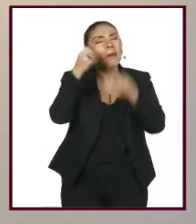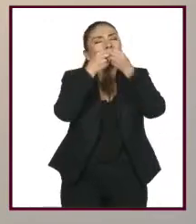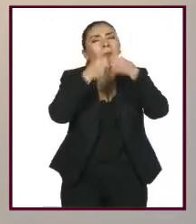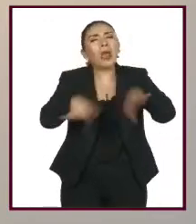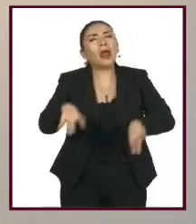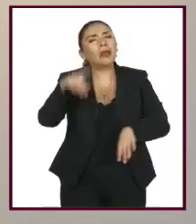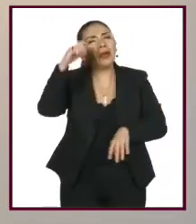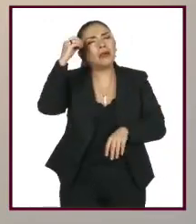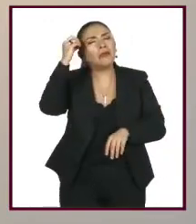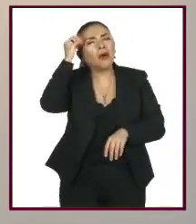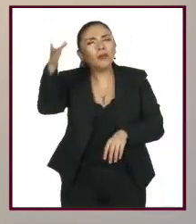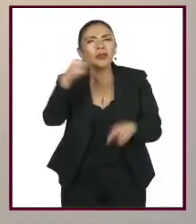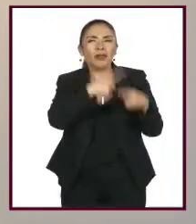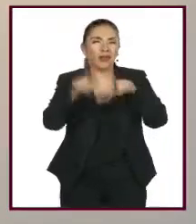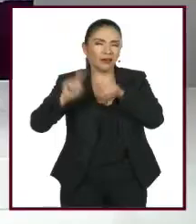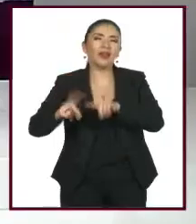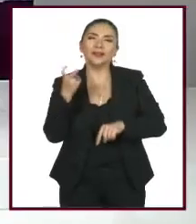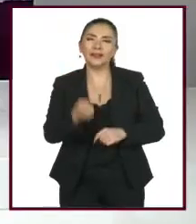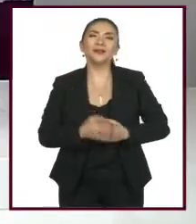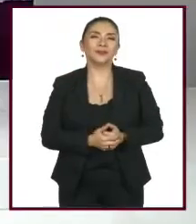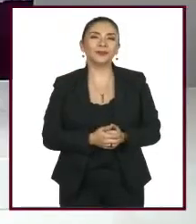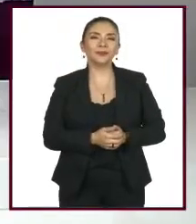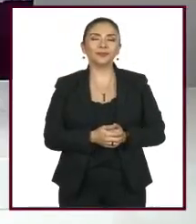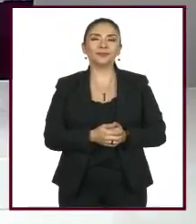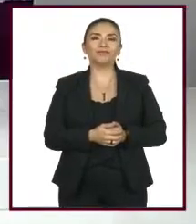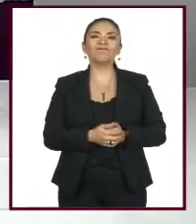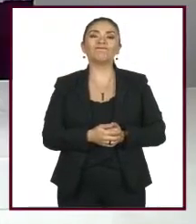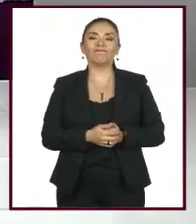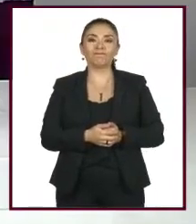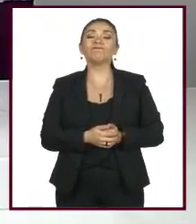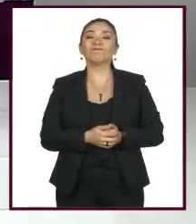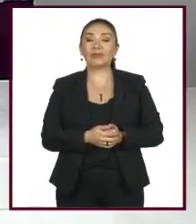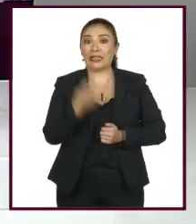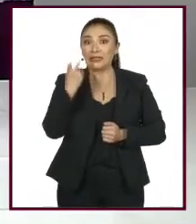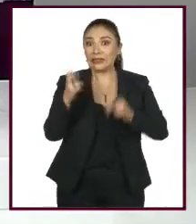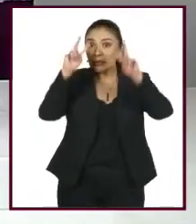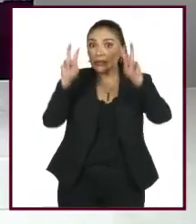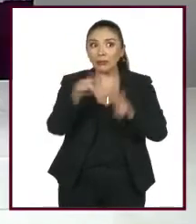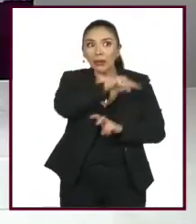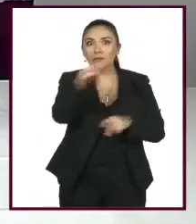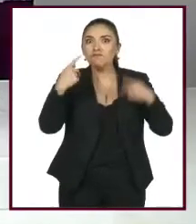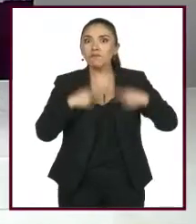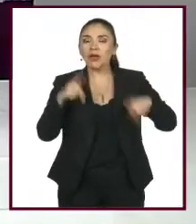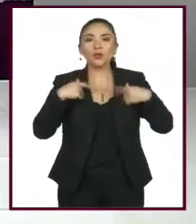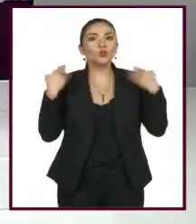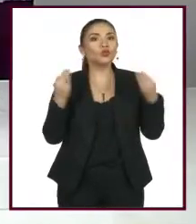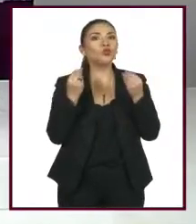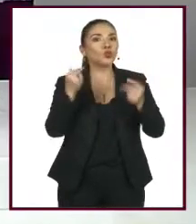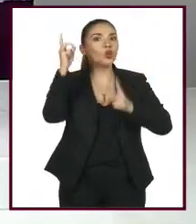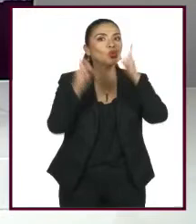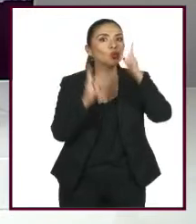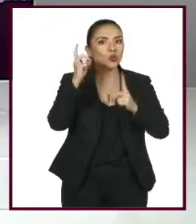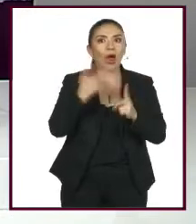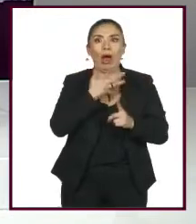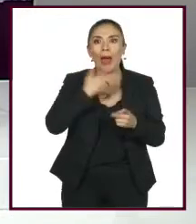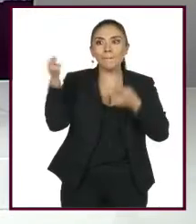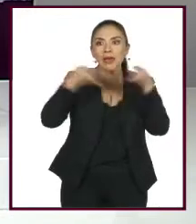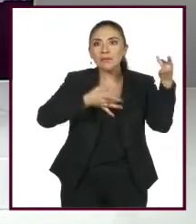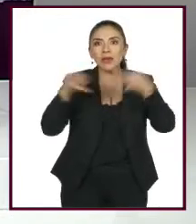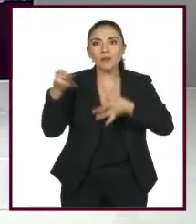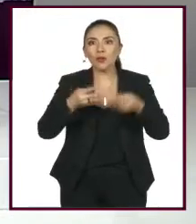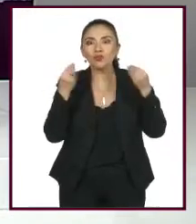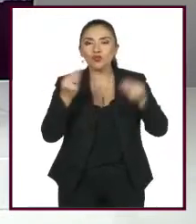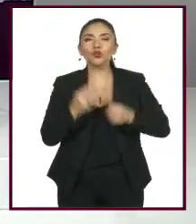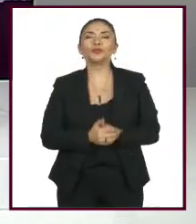esta planeación y ejecución. Ha causado mucha inquietud el tema y afortunadamente tenemos muchas preguntas. ¿Por